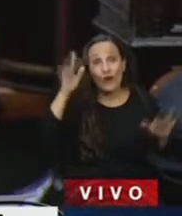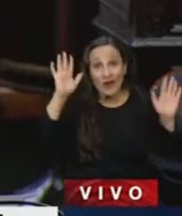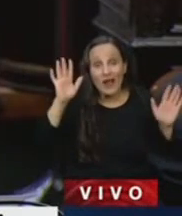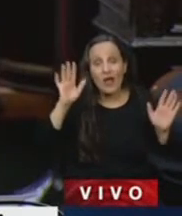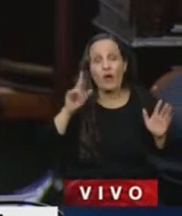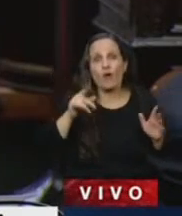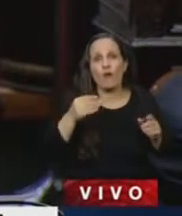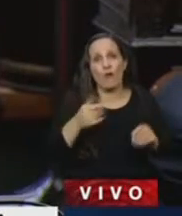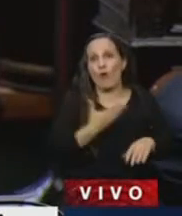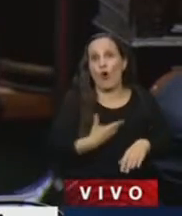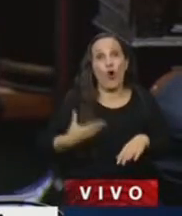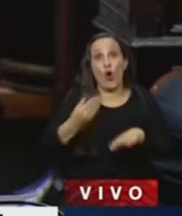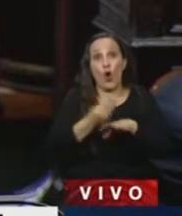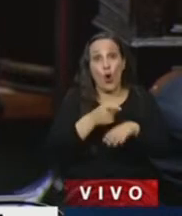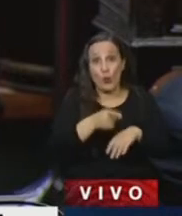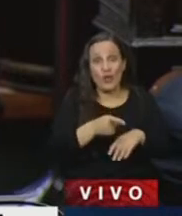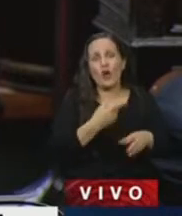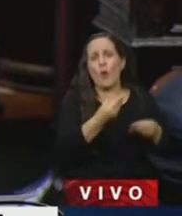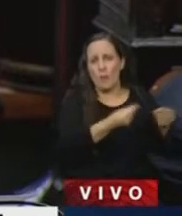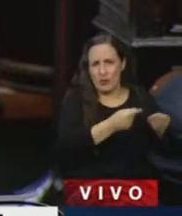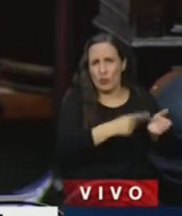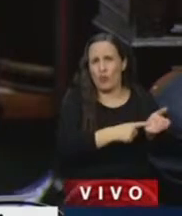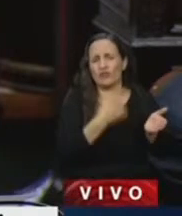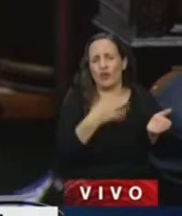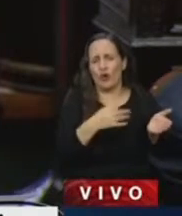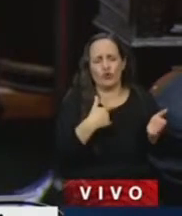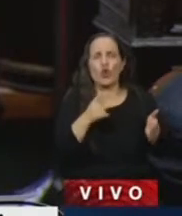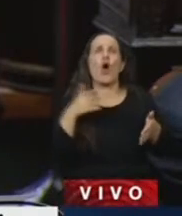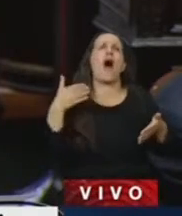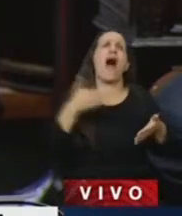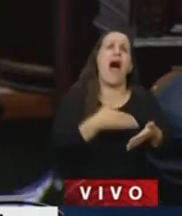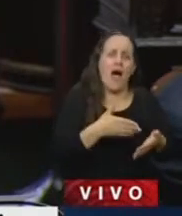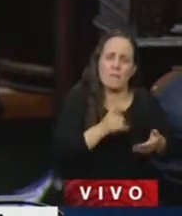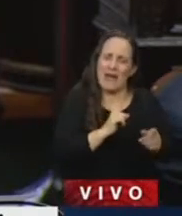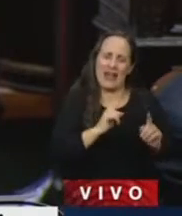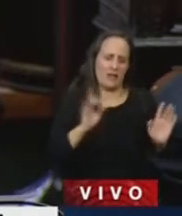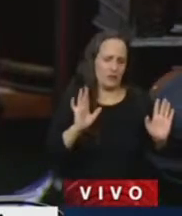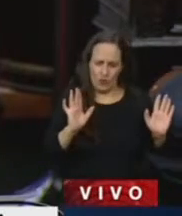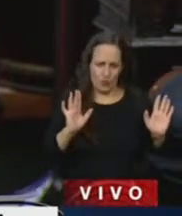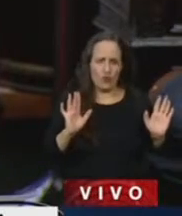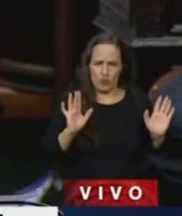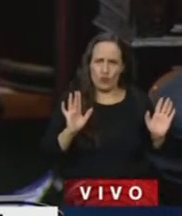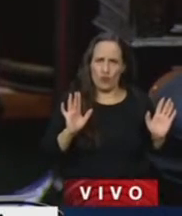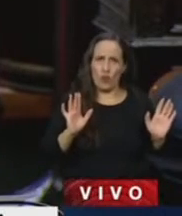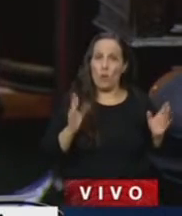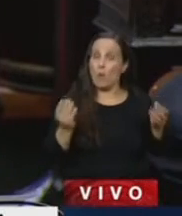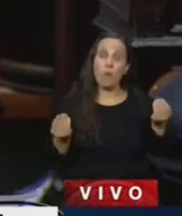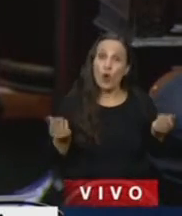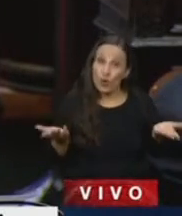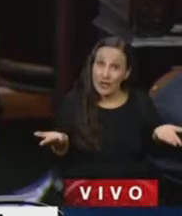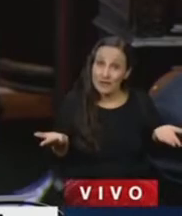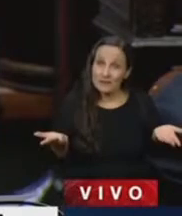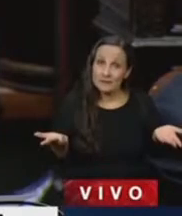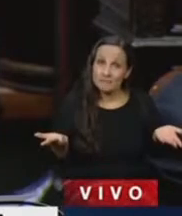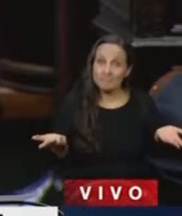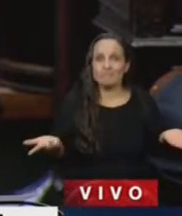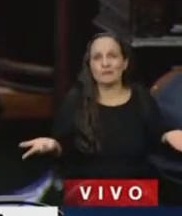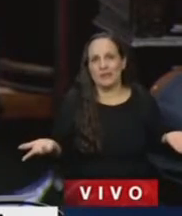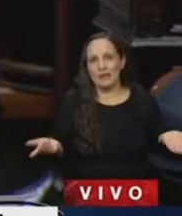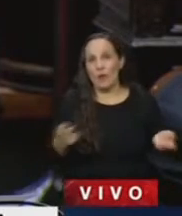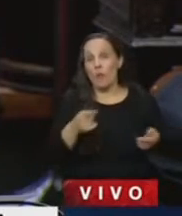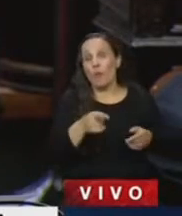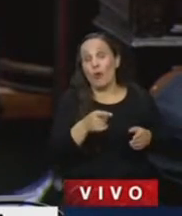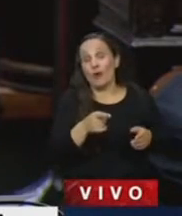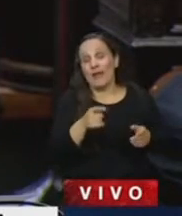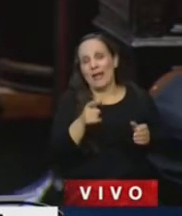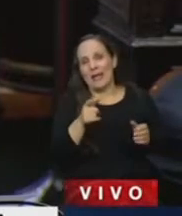digo, no es un tema menor, probablemente el votante no lo entienda, pero desde el punto de vista del proceso político, los procesos de cambio requieren